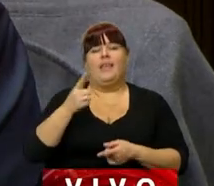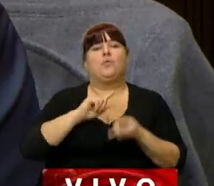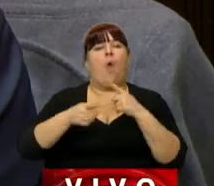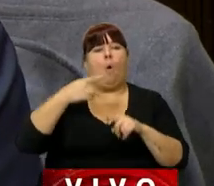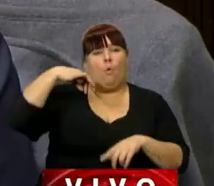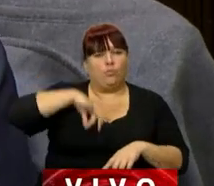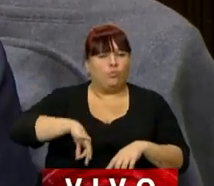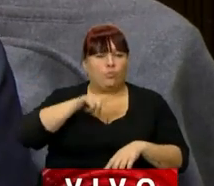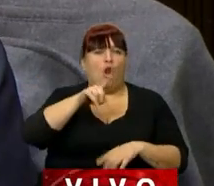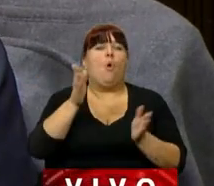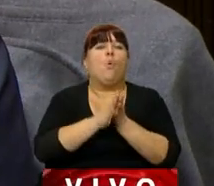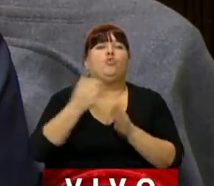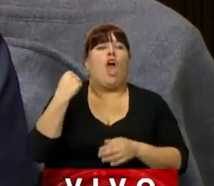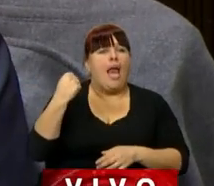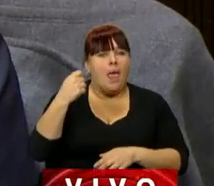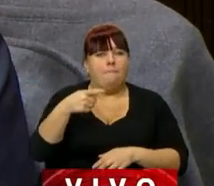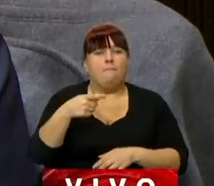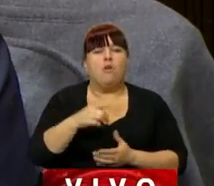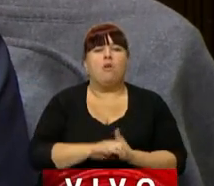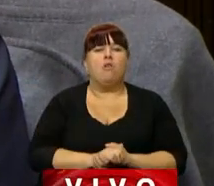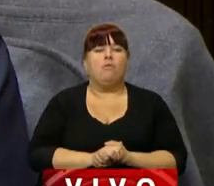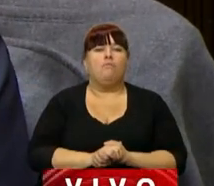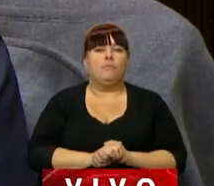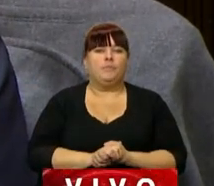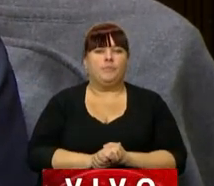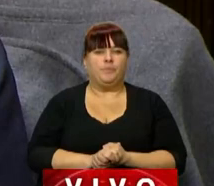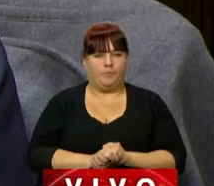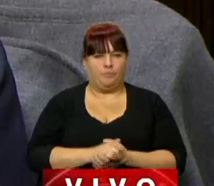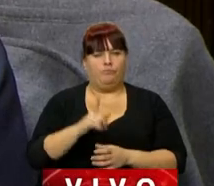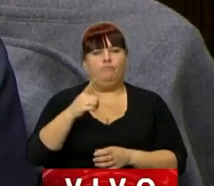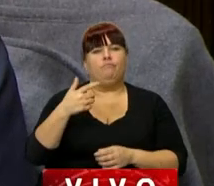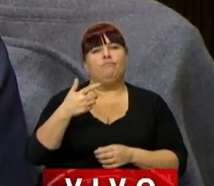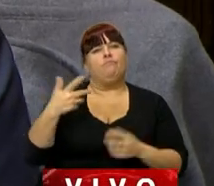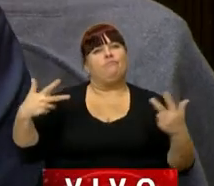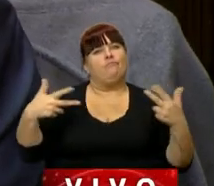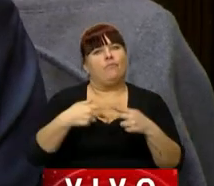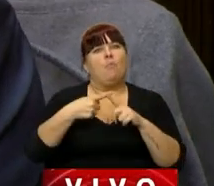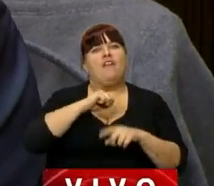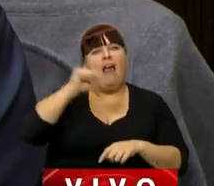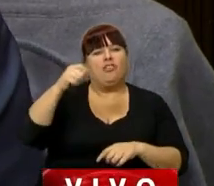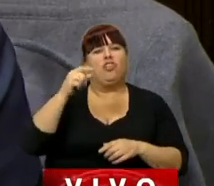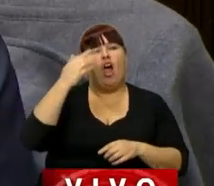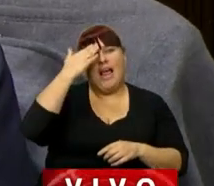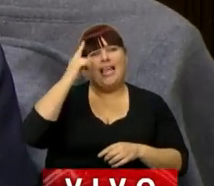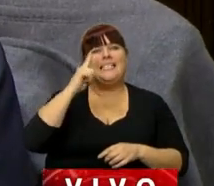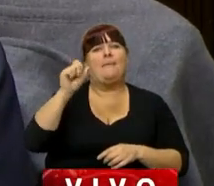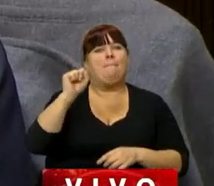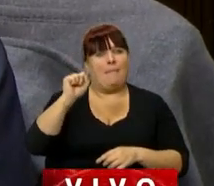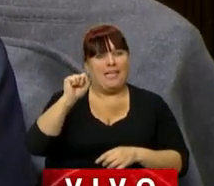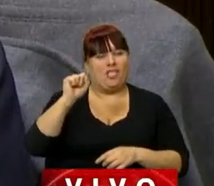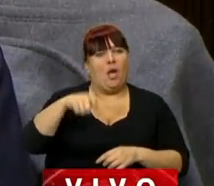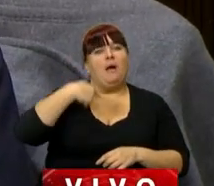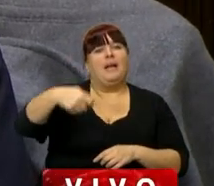una paritaria con los gremios en donde con un ajuste por inflación se les da 15 mil